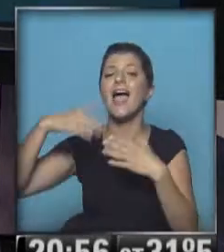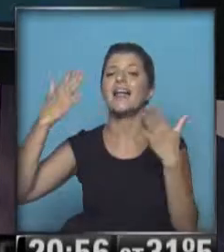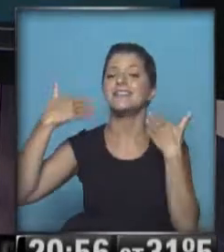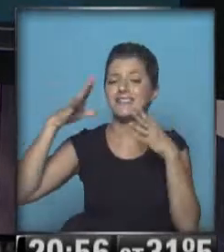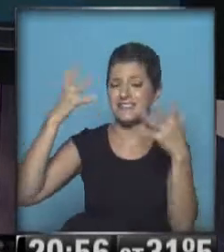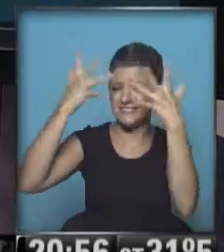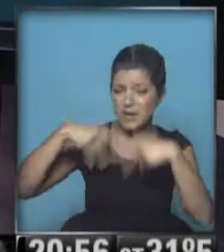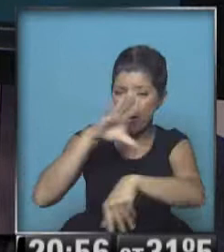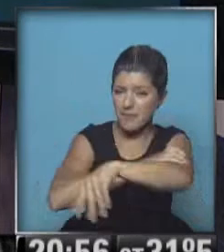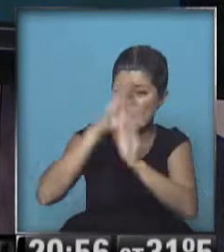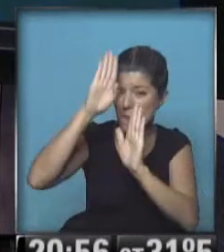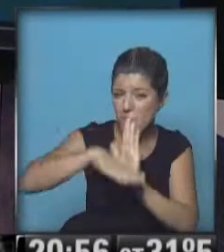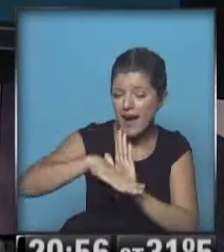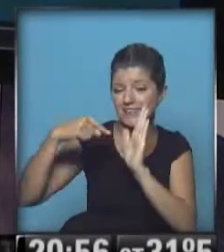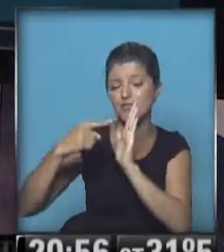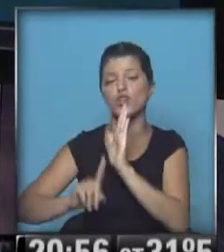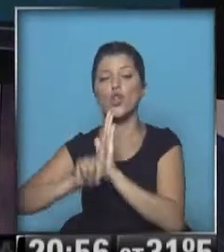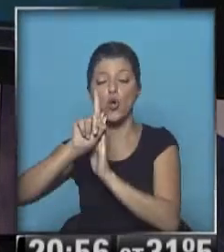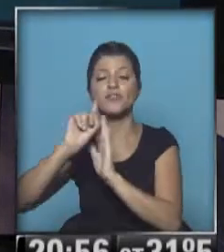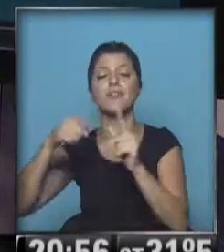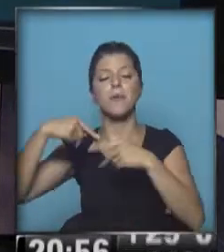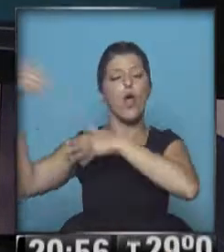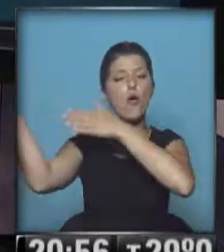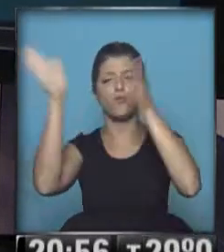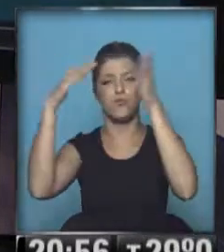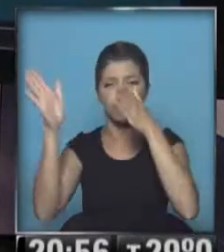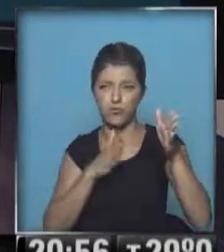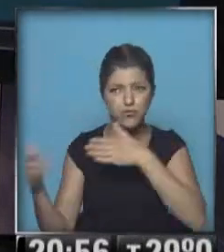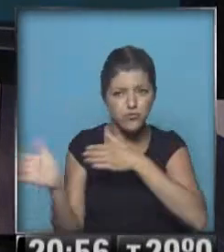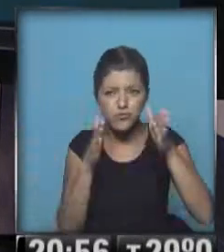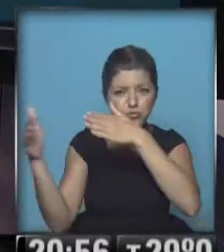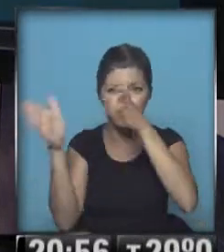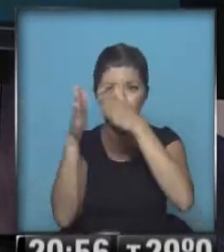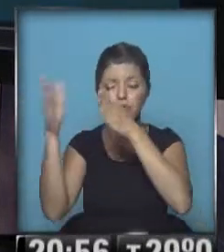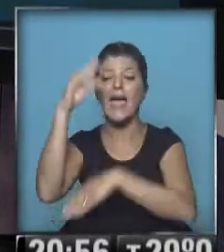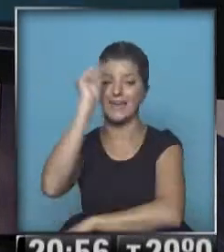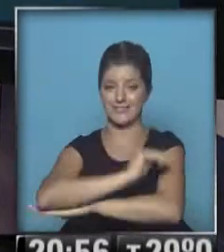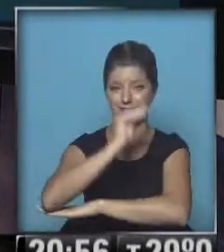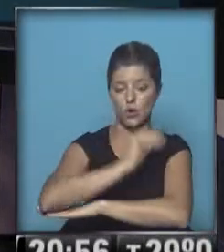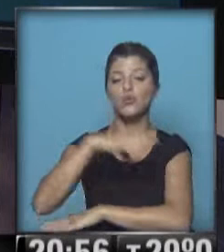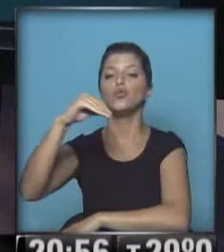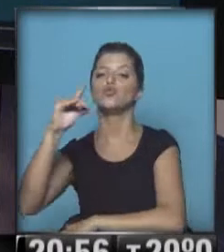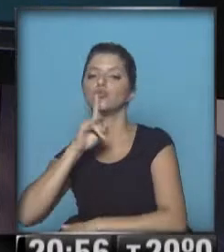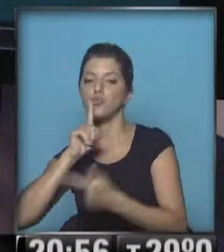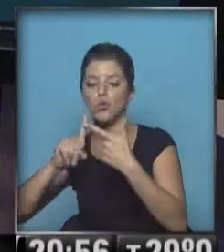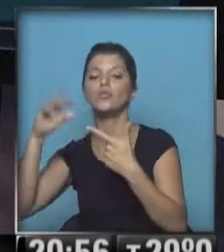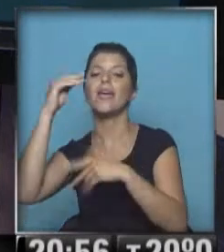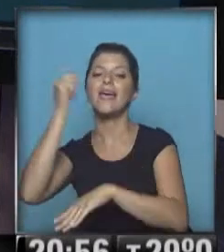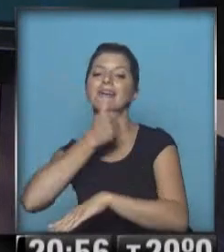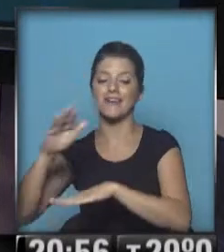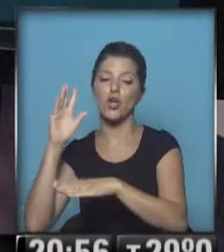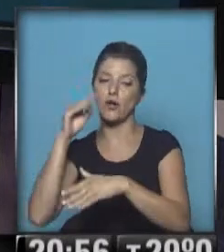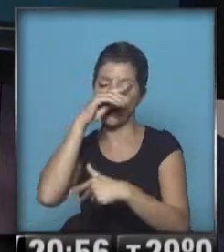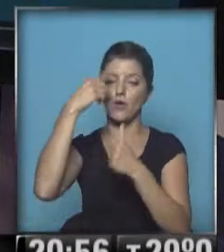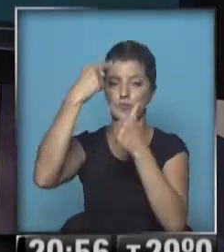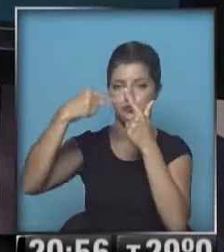centro y norte patagónico. Además, va a generar vientos muy fuertes del sector sur, tanto en el noreste de Santa Cruz como en el este de Chubut, este de Río Negro, con intensidades